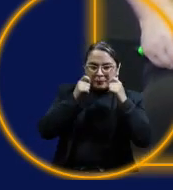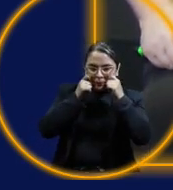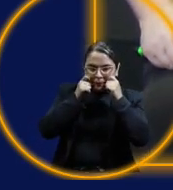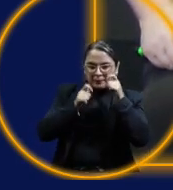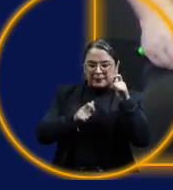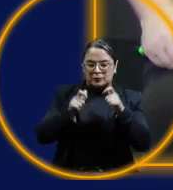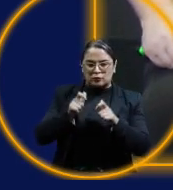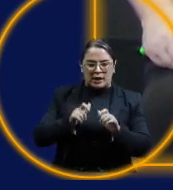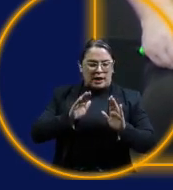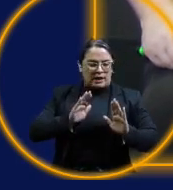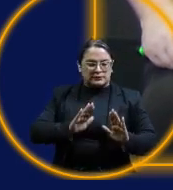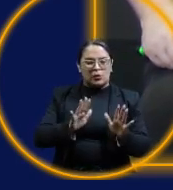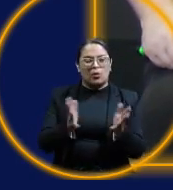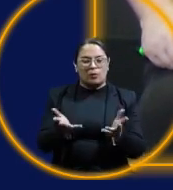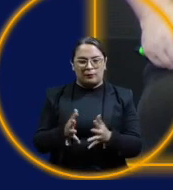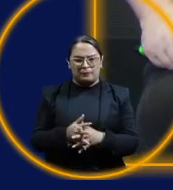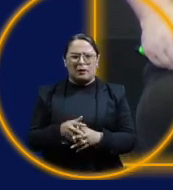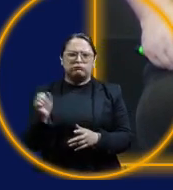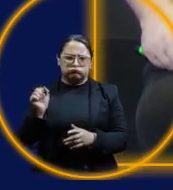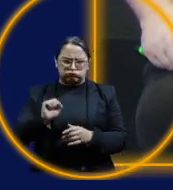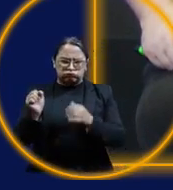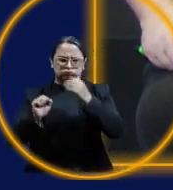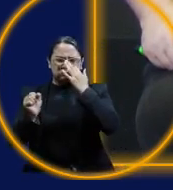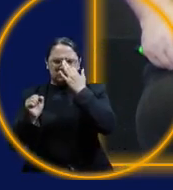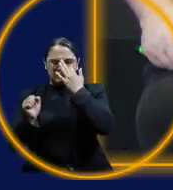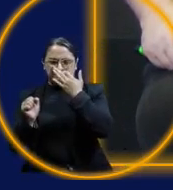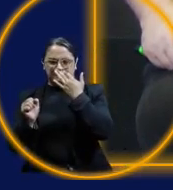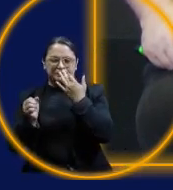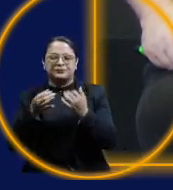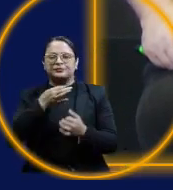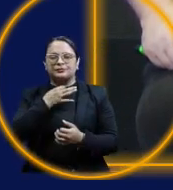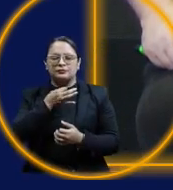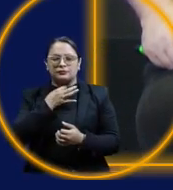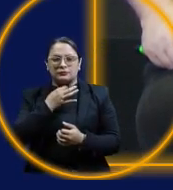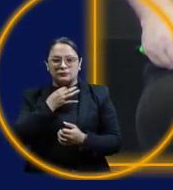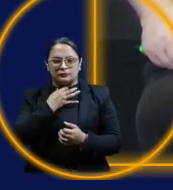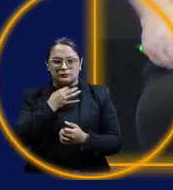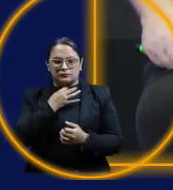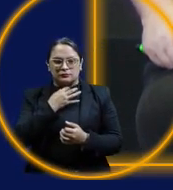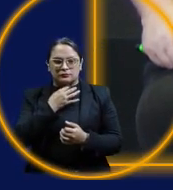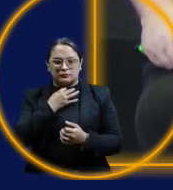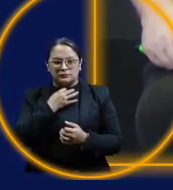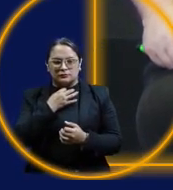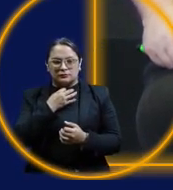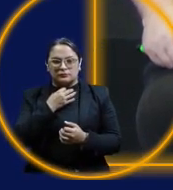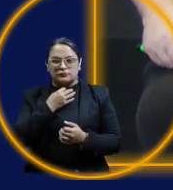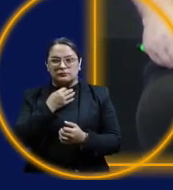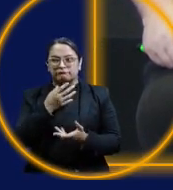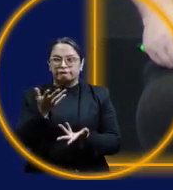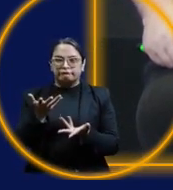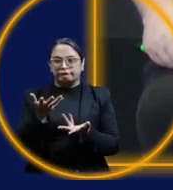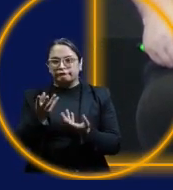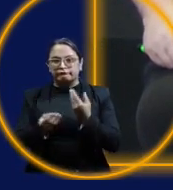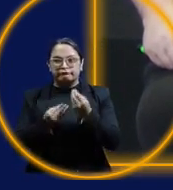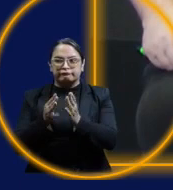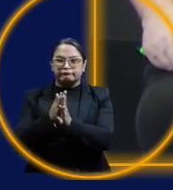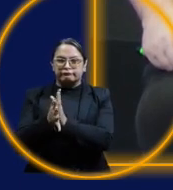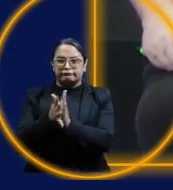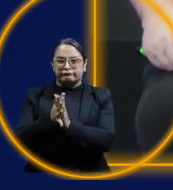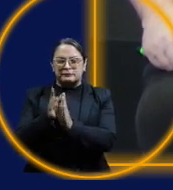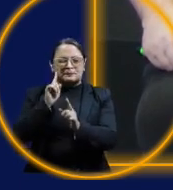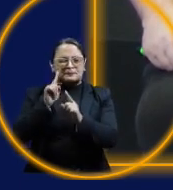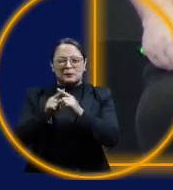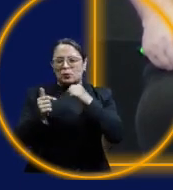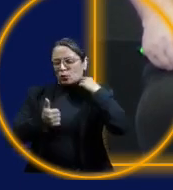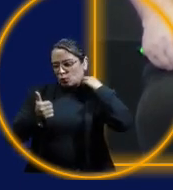singular qué piensas de eso bueno Eso me parece muy muy chistoso porque yo dije Bueno cuando estoy pasando aquí de bueno Qué es lo qué es lo que yo voy a decir cuál es mi